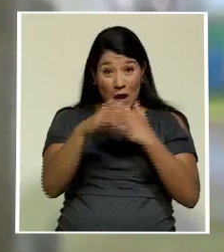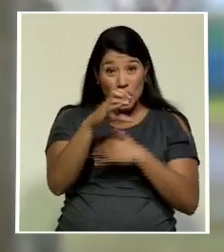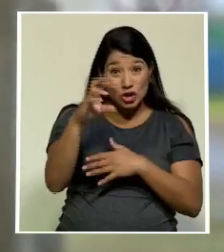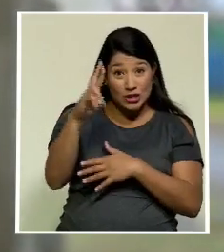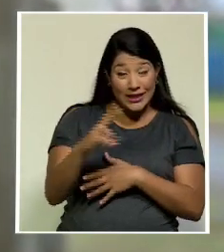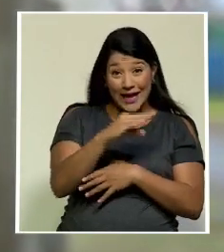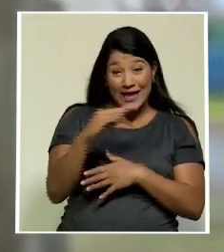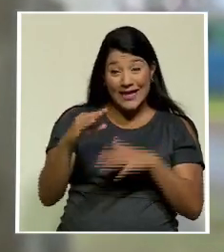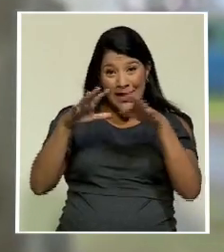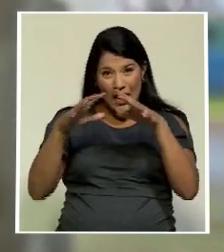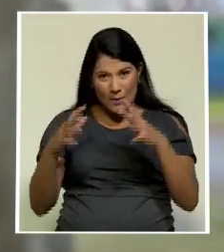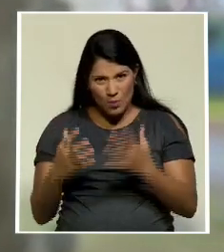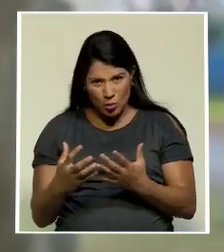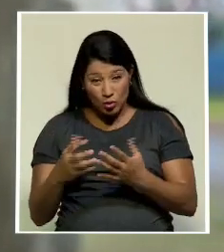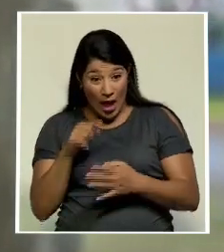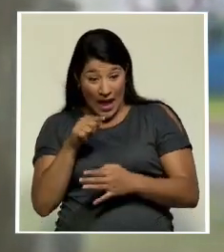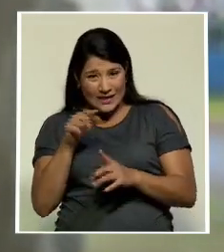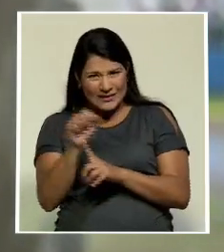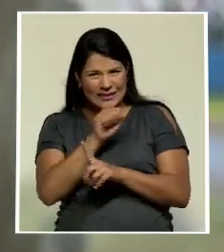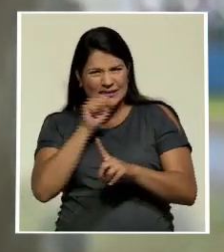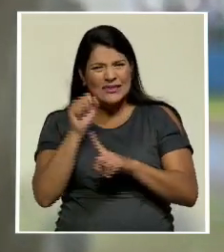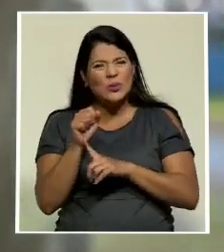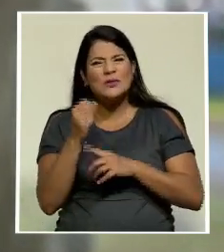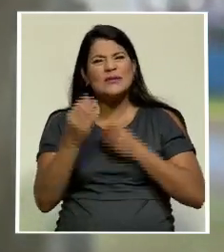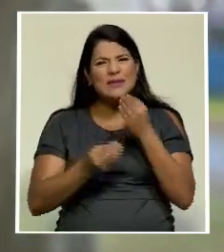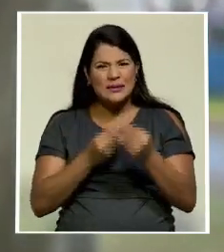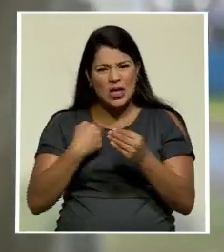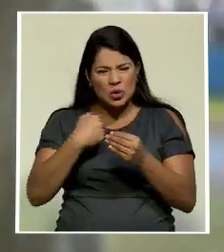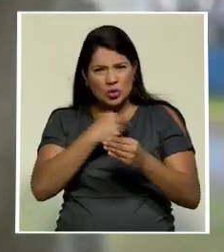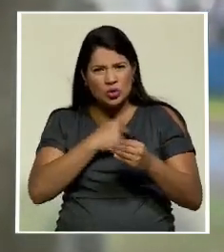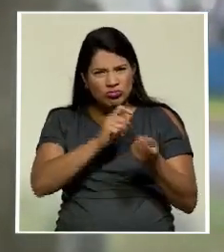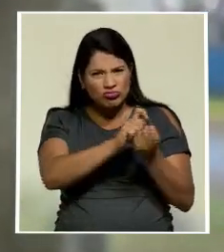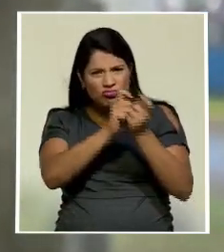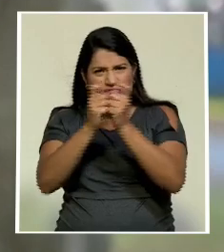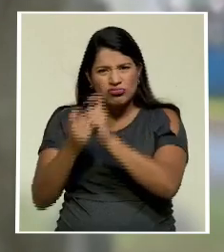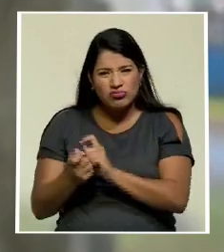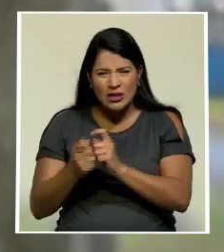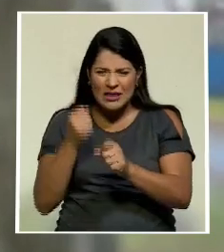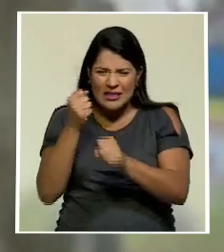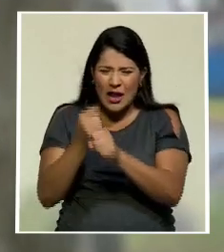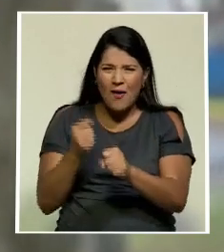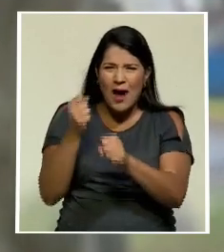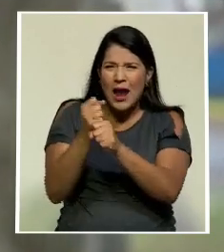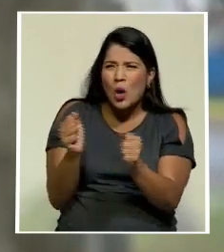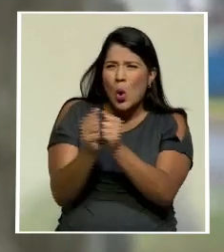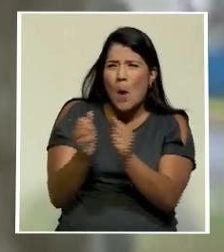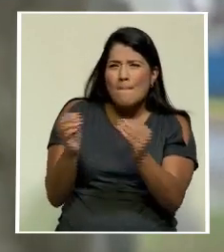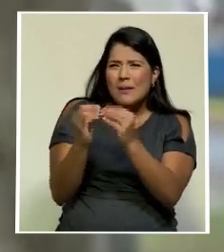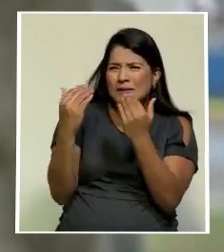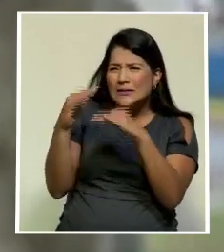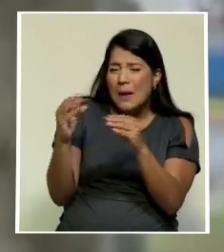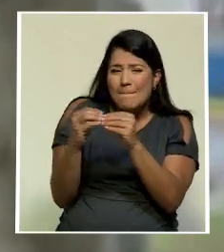que nos ha obligado a reconvertirnos, a transformarnos, a trabajar austeramente, más colaborativamente y a seguir